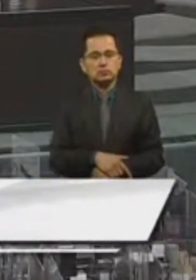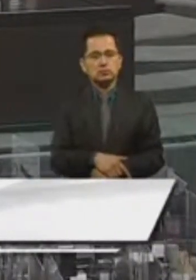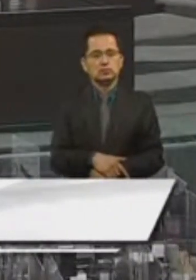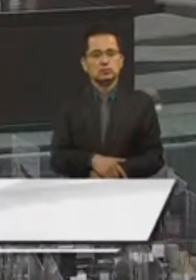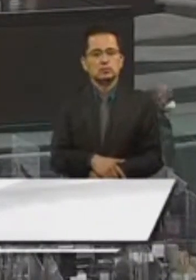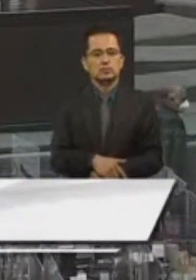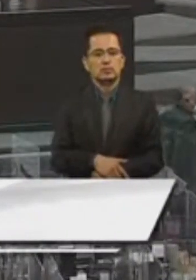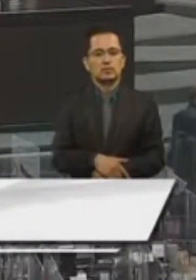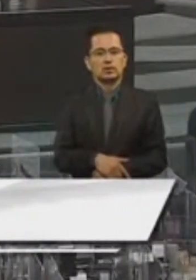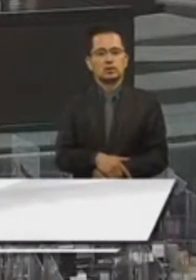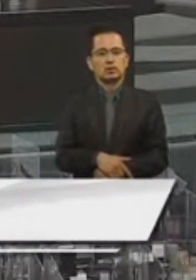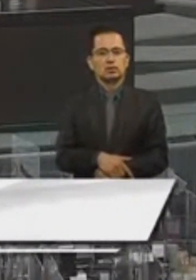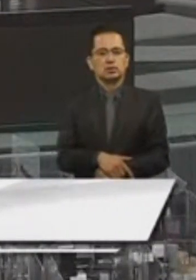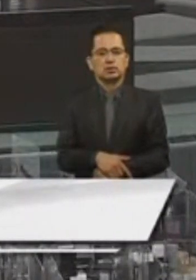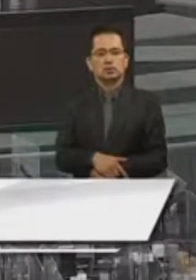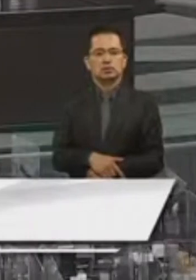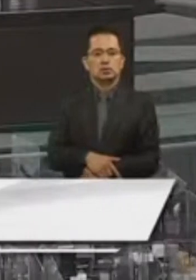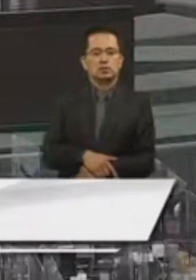admitir